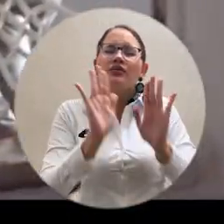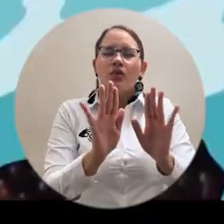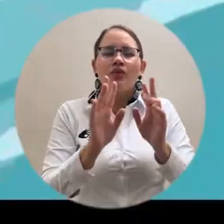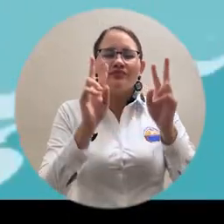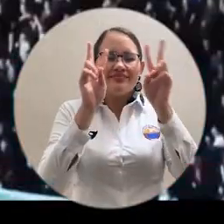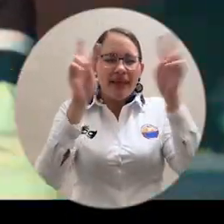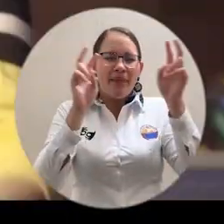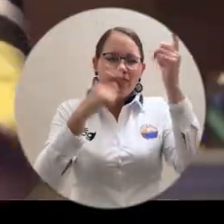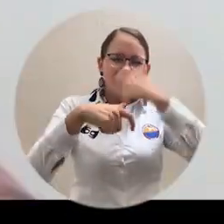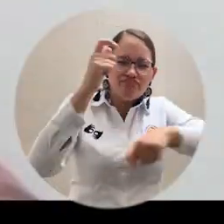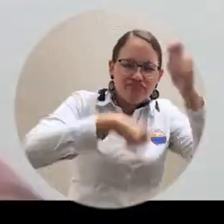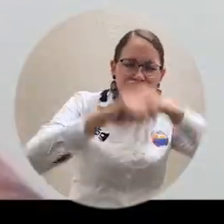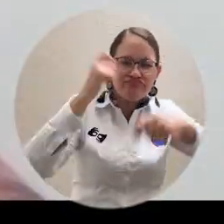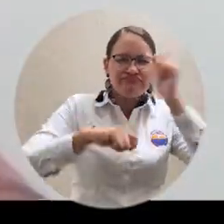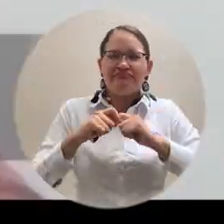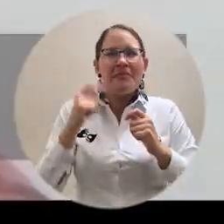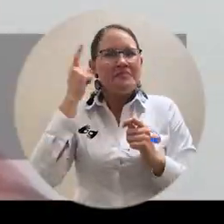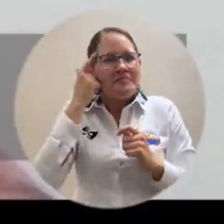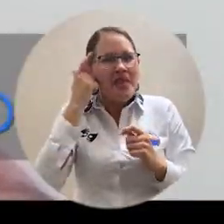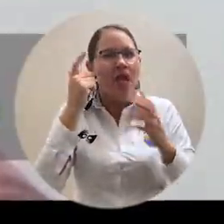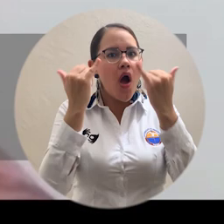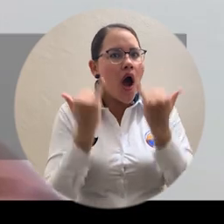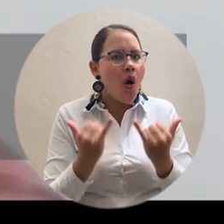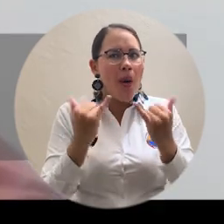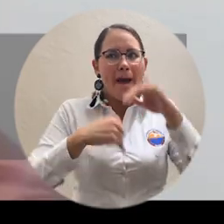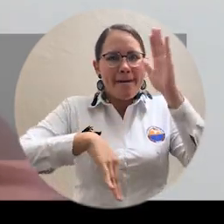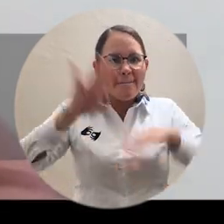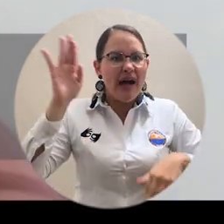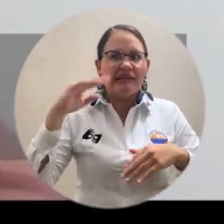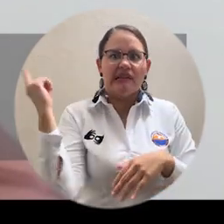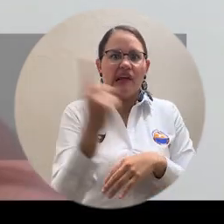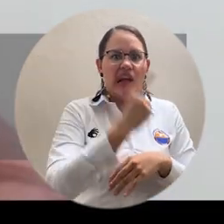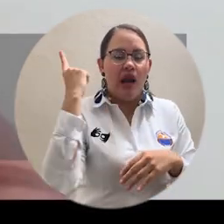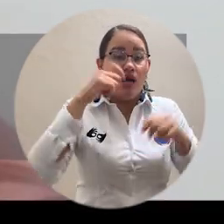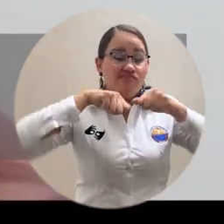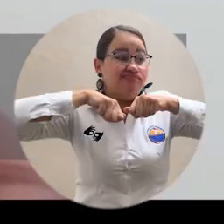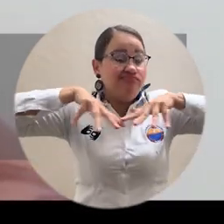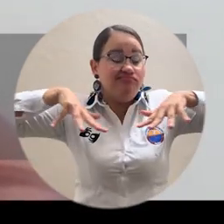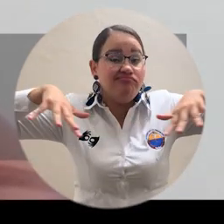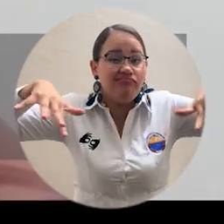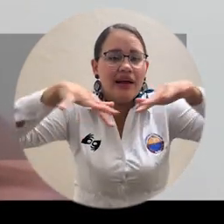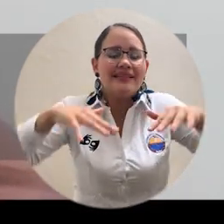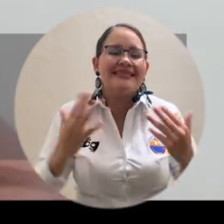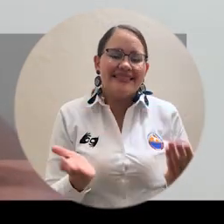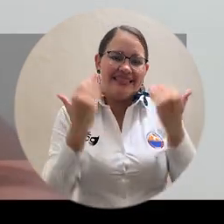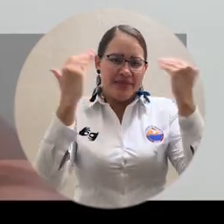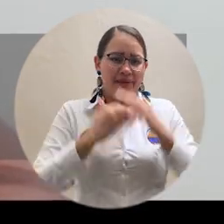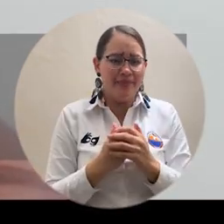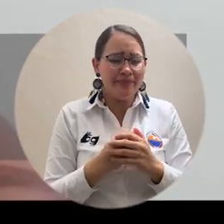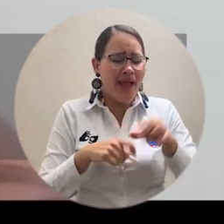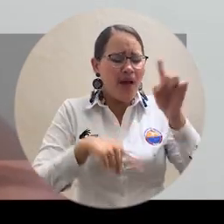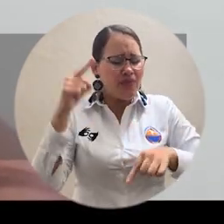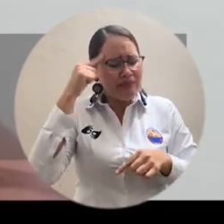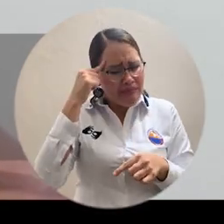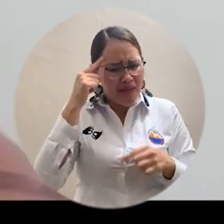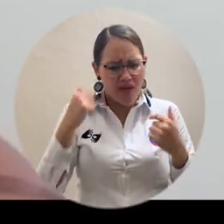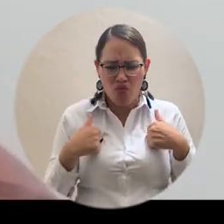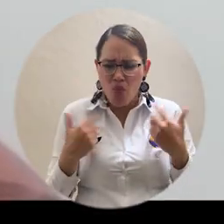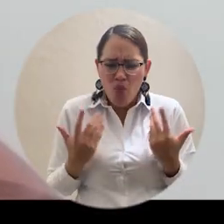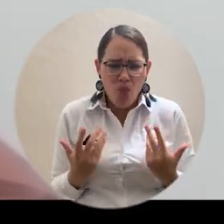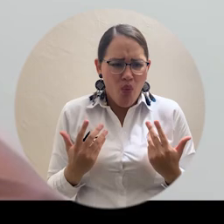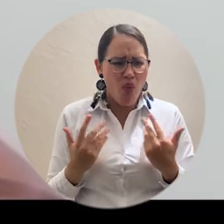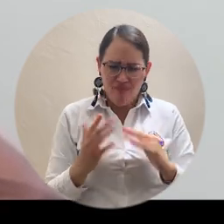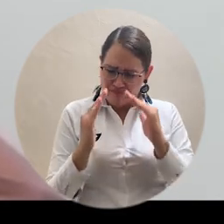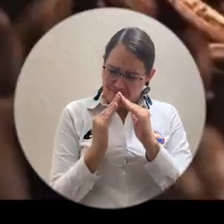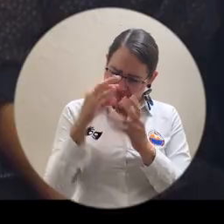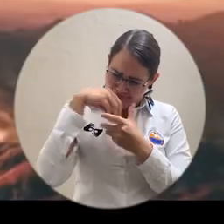de confinamiento, de la manera en que menos nos esperábamos, y era eliminar esas barreras mentales que tenemos